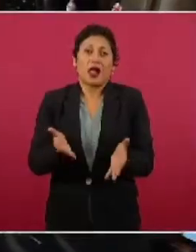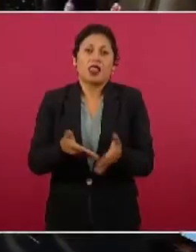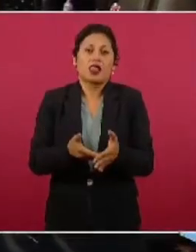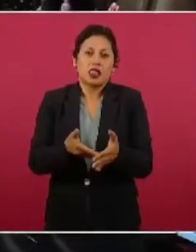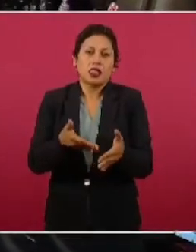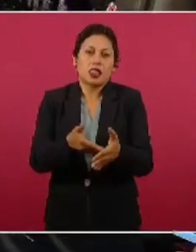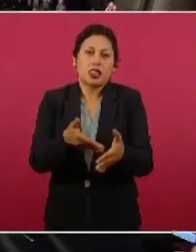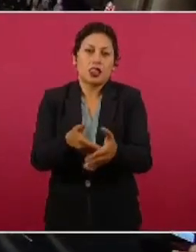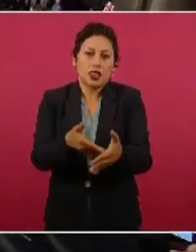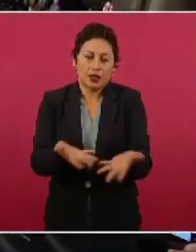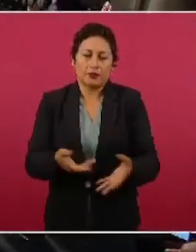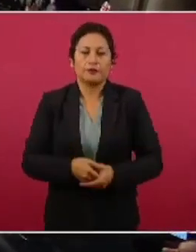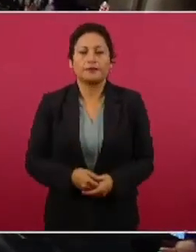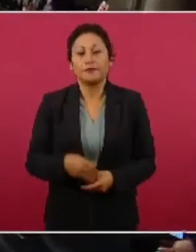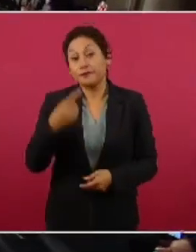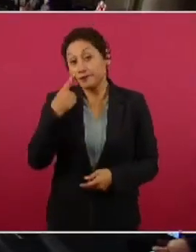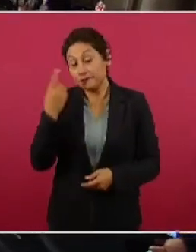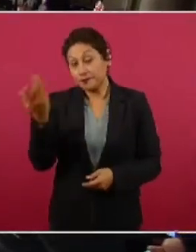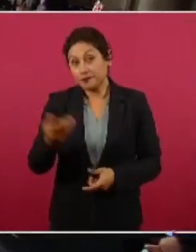Mire,